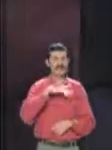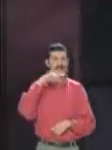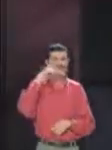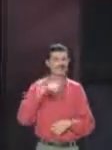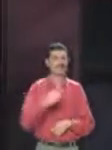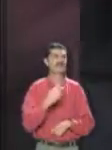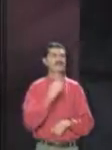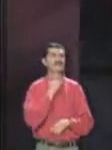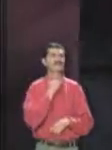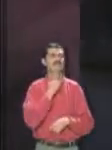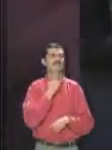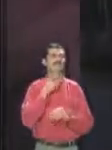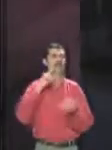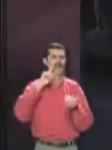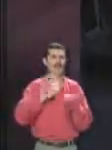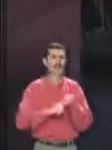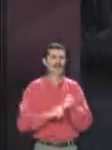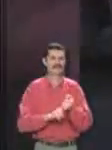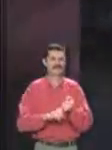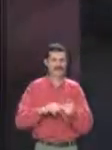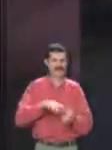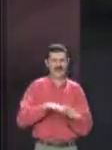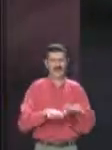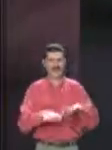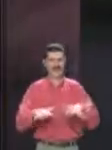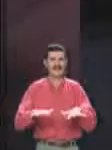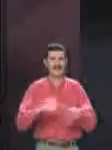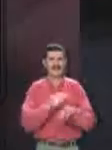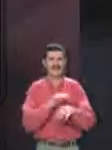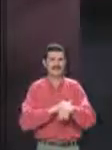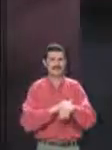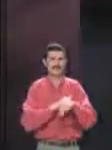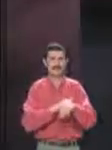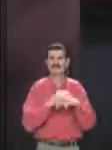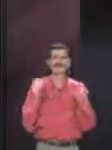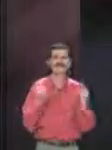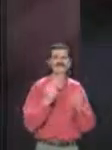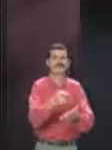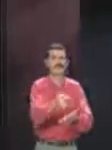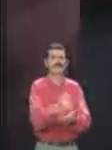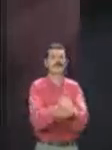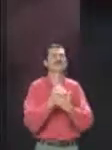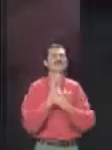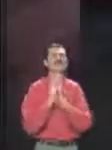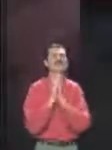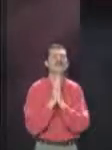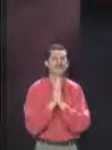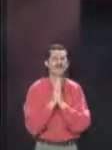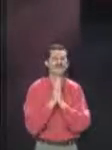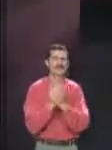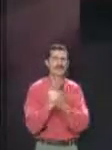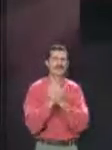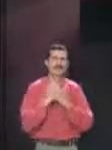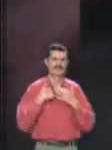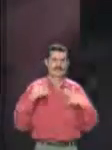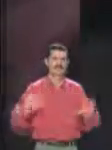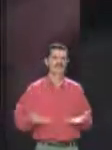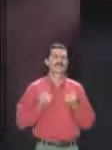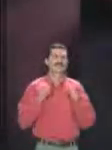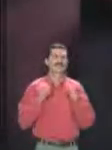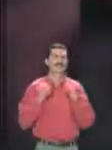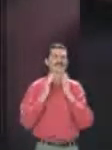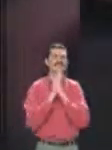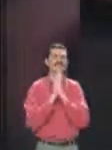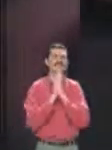yo estoy aquí, atrapado en el cochino pantano! ¡Amigo, necesito tu ayuda! ¡Por favor, ven